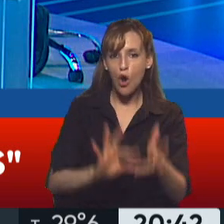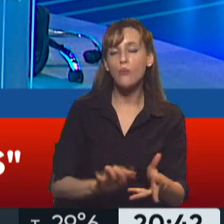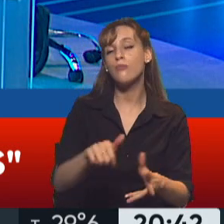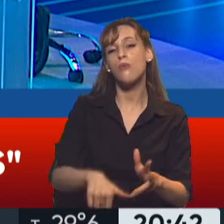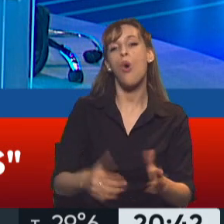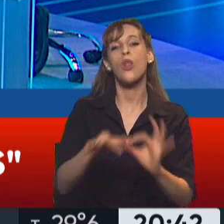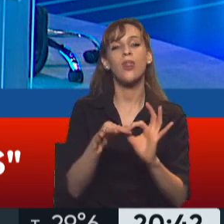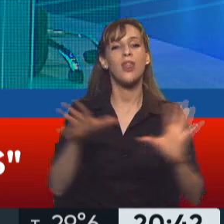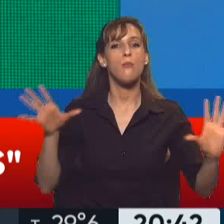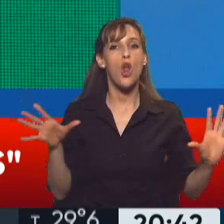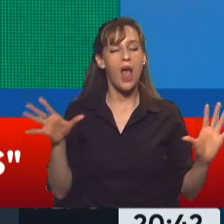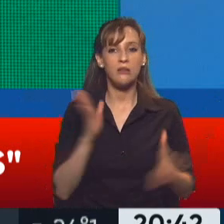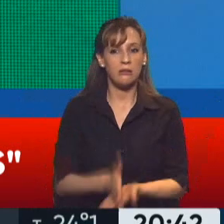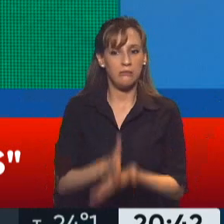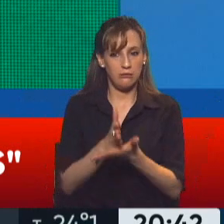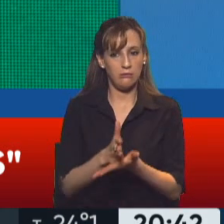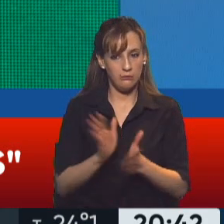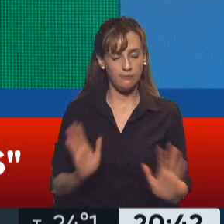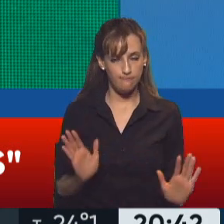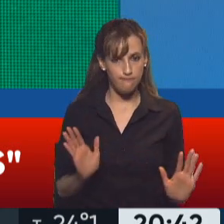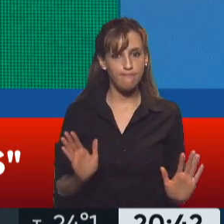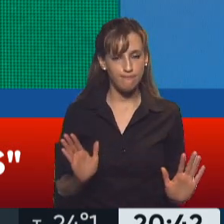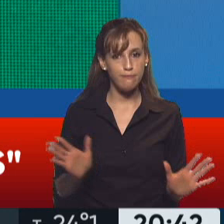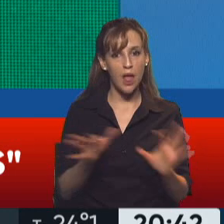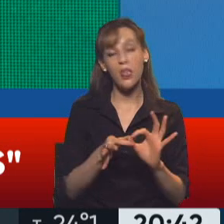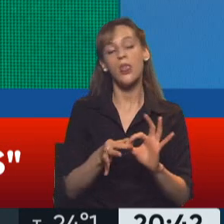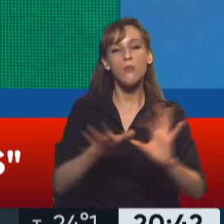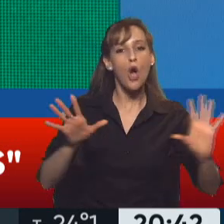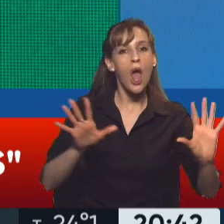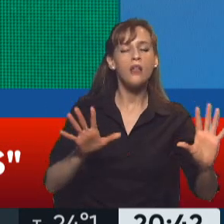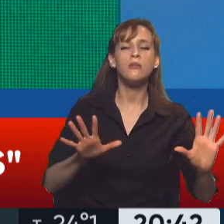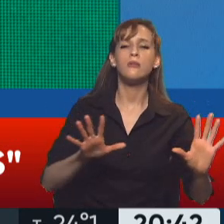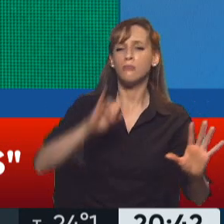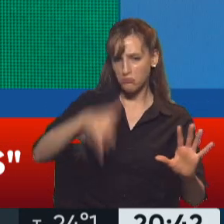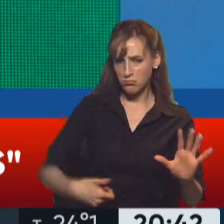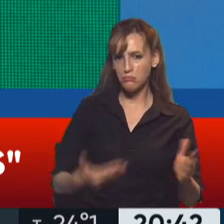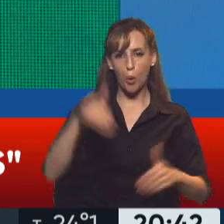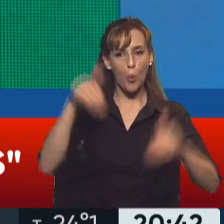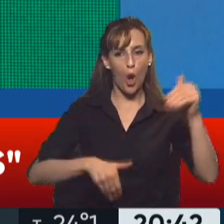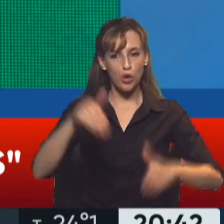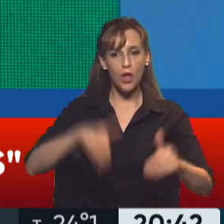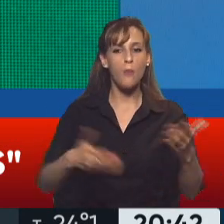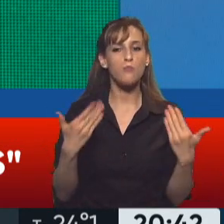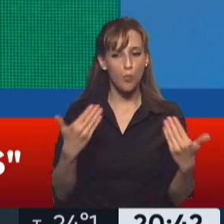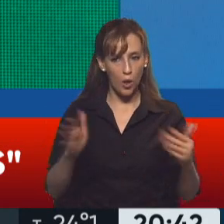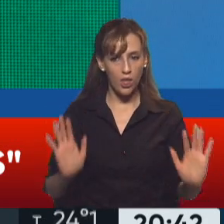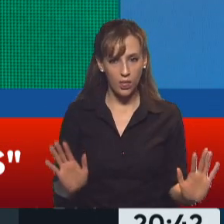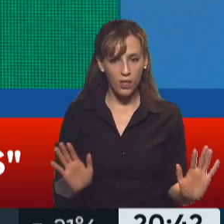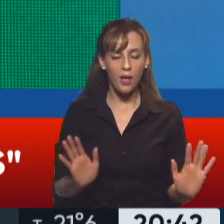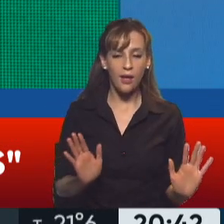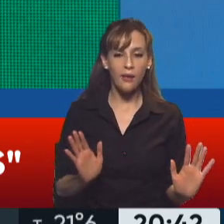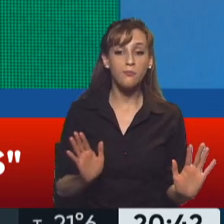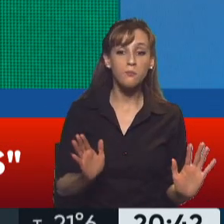tenemos, democracias muy restringidas, ¿no? Uh-huh. Democracias en las cuales se nos permite votar algunos funcionarios con algunas atribuciones más bien